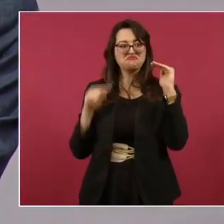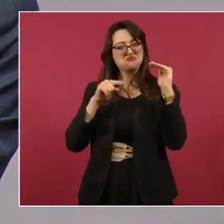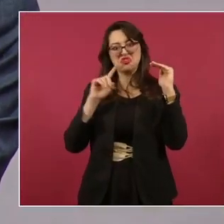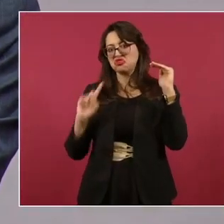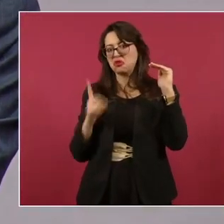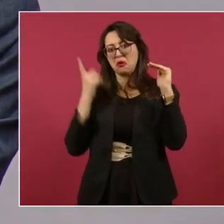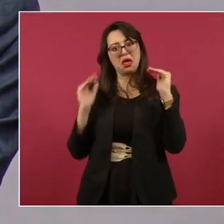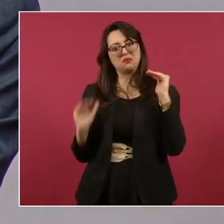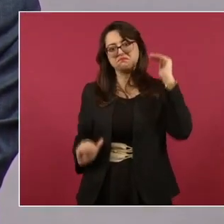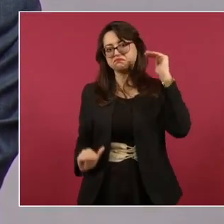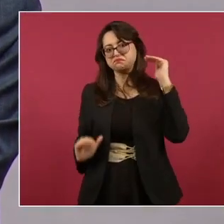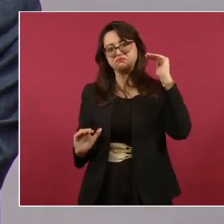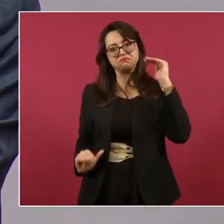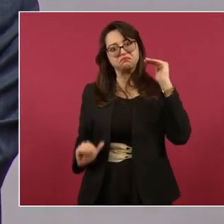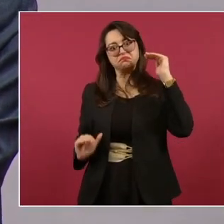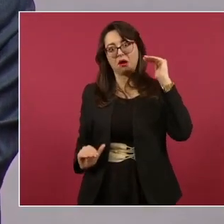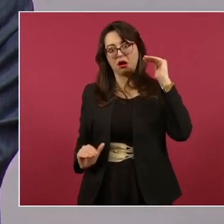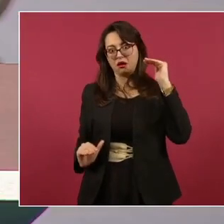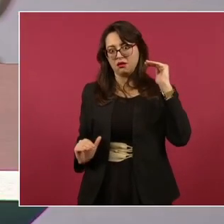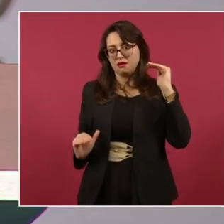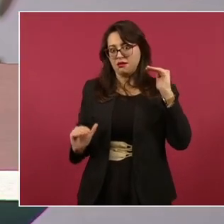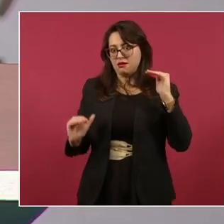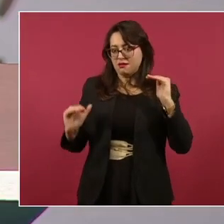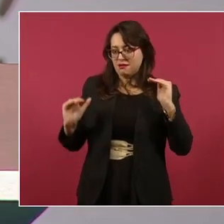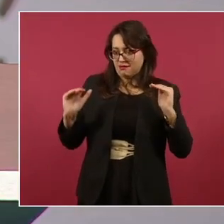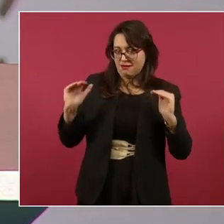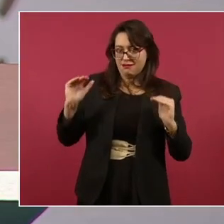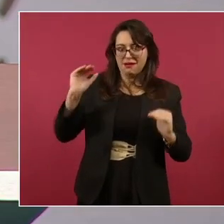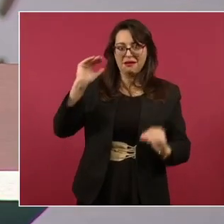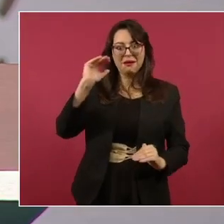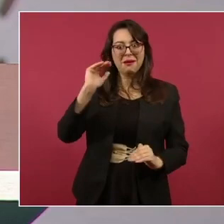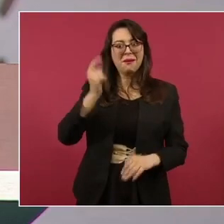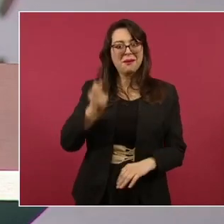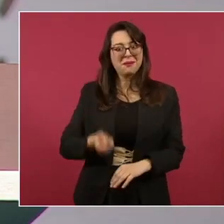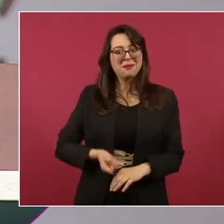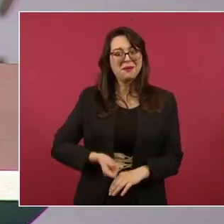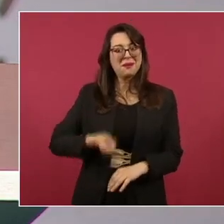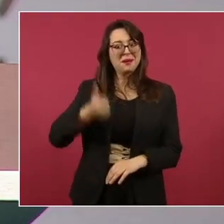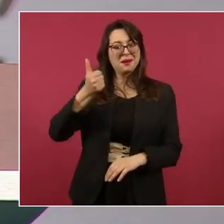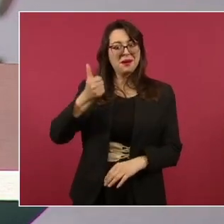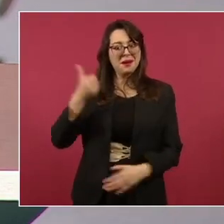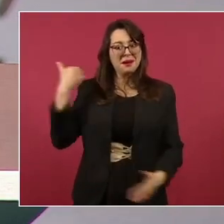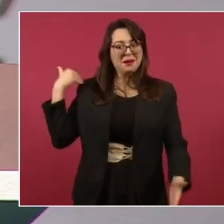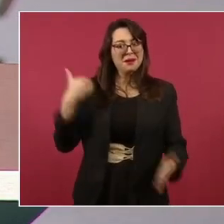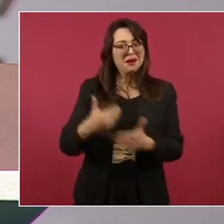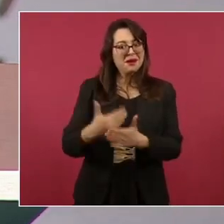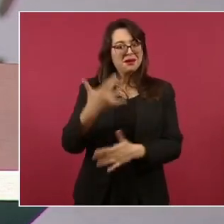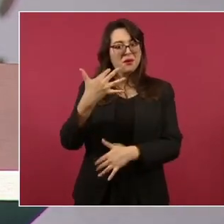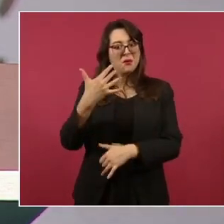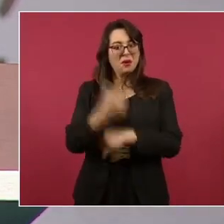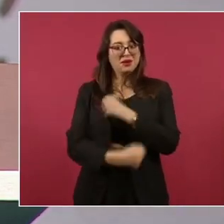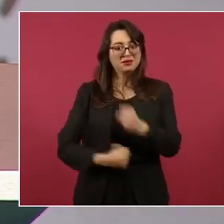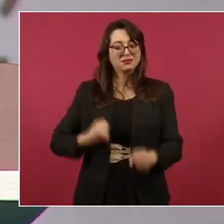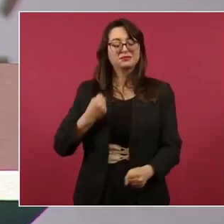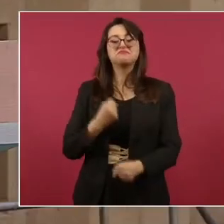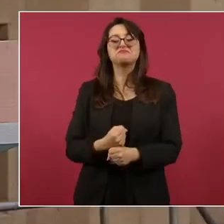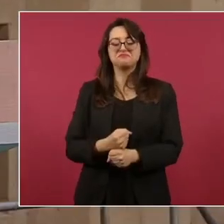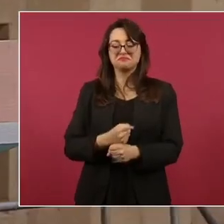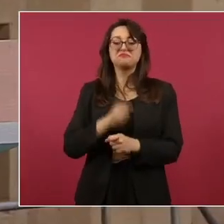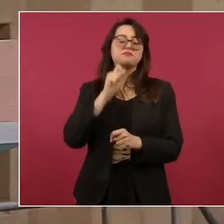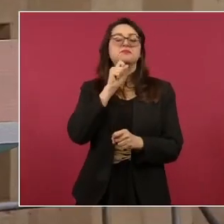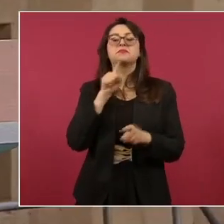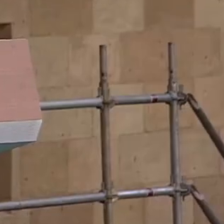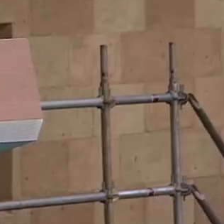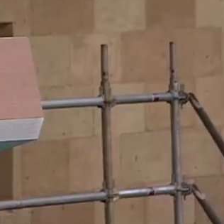También hemos orientado nuestros recursos y esfuerzos para alcanzar la